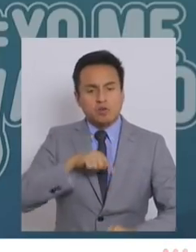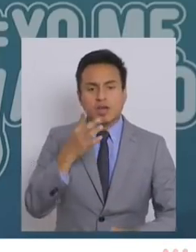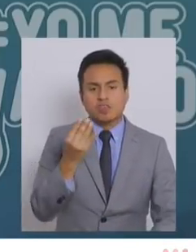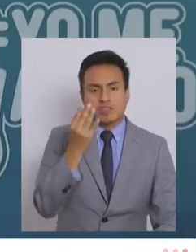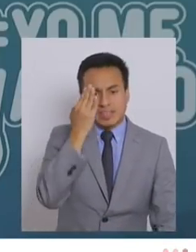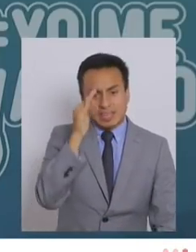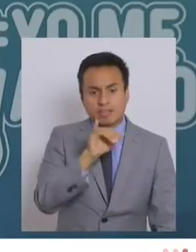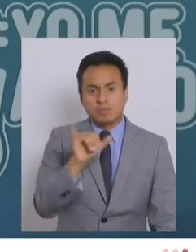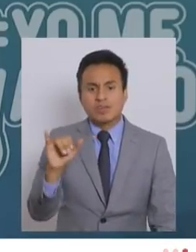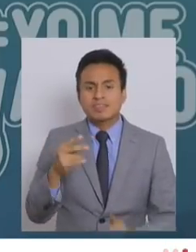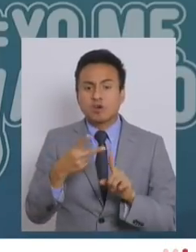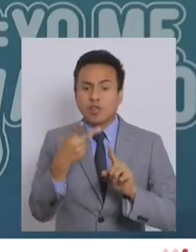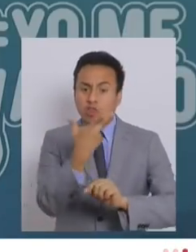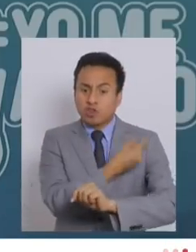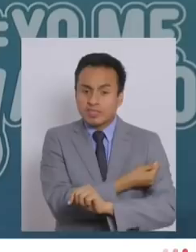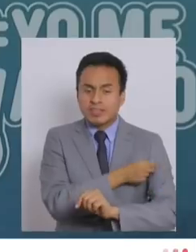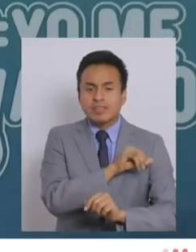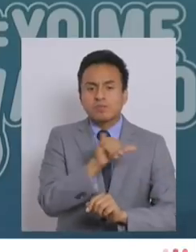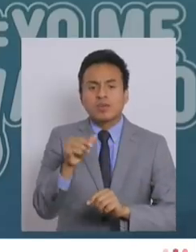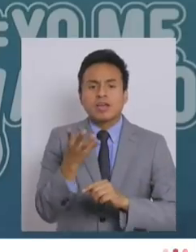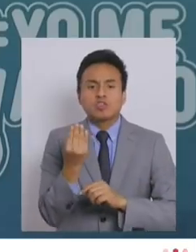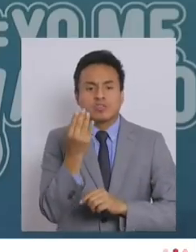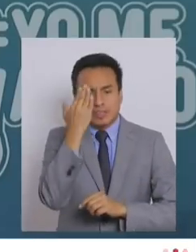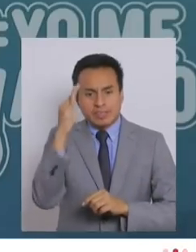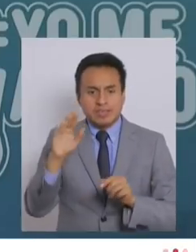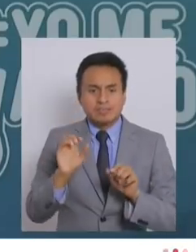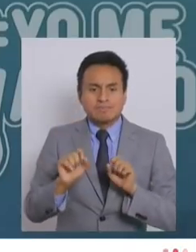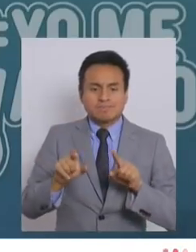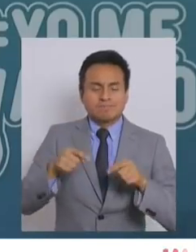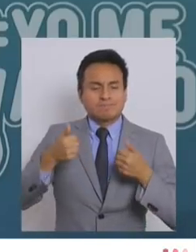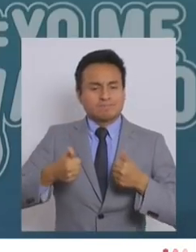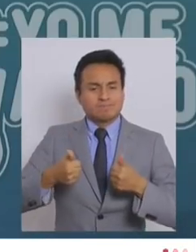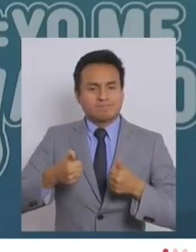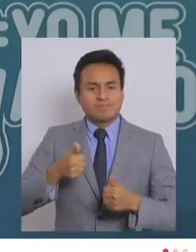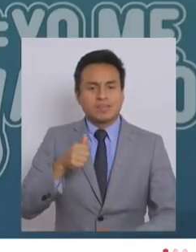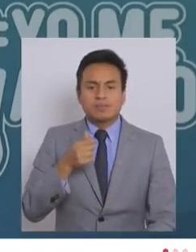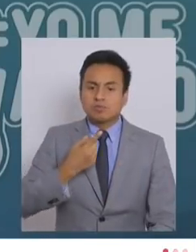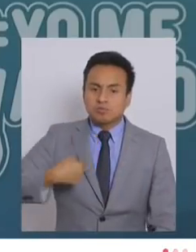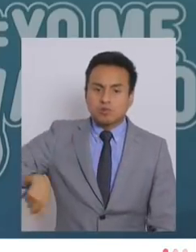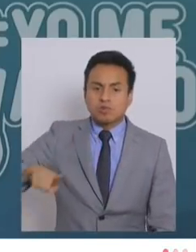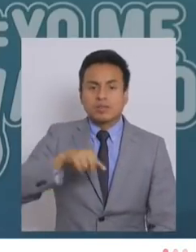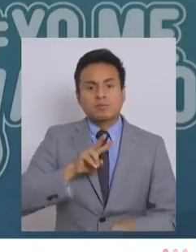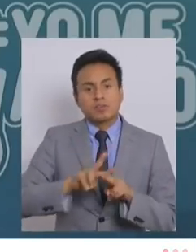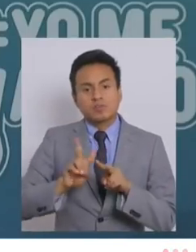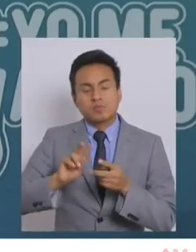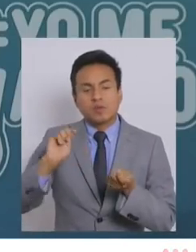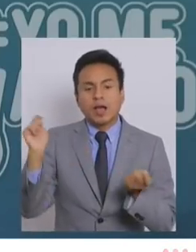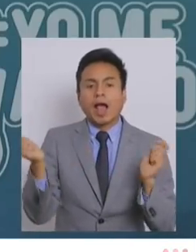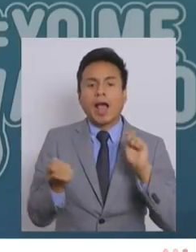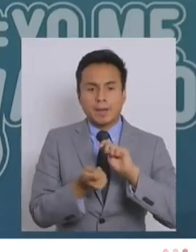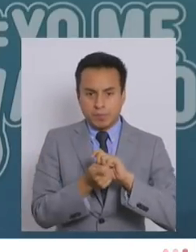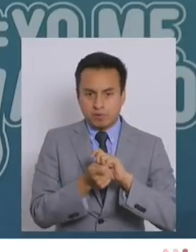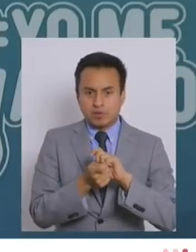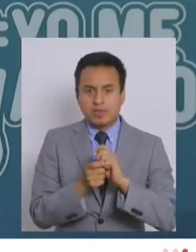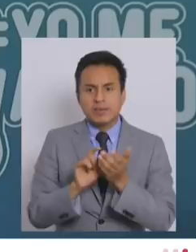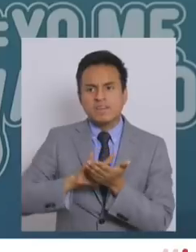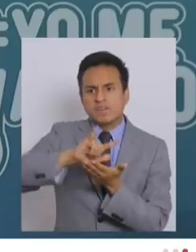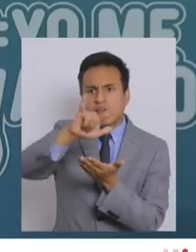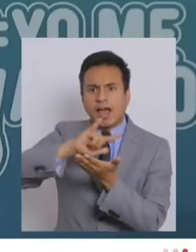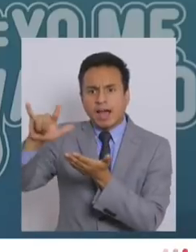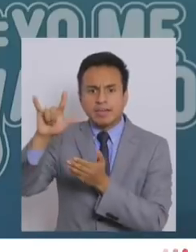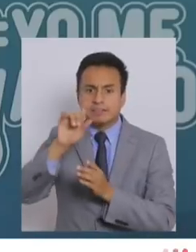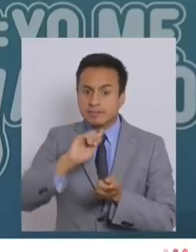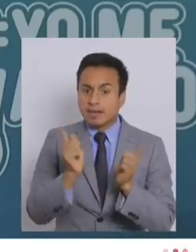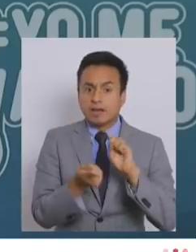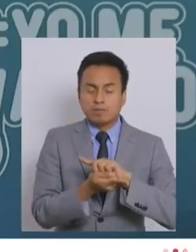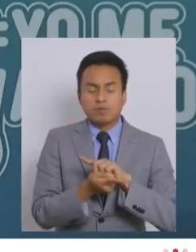días después de la segunda dosis es por eso que hemos hecho algunos cambios con respecto a los viajes